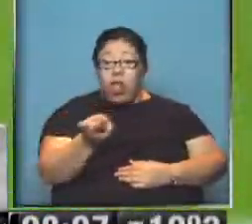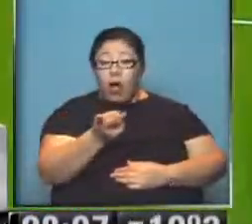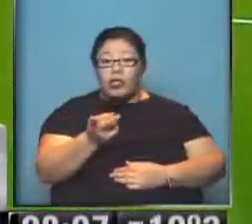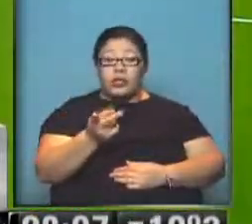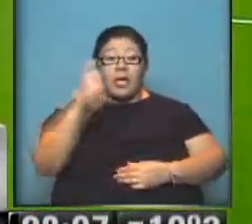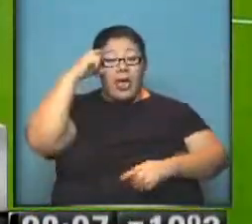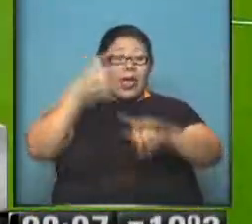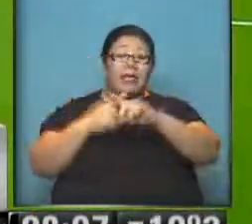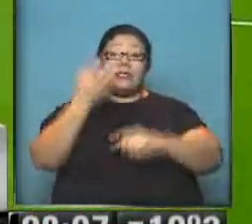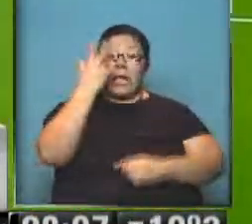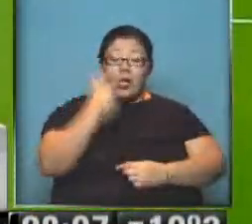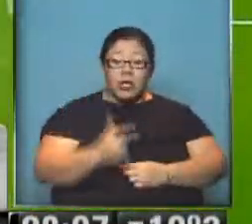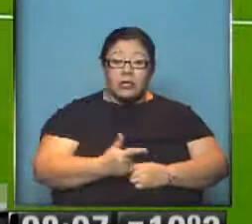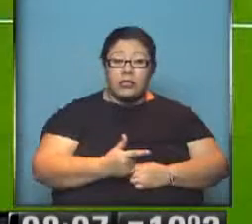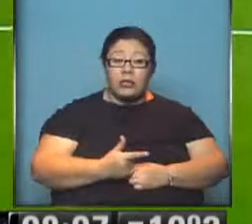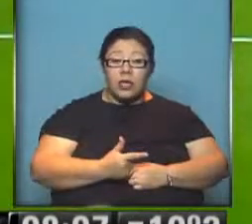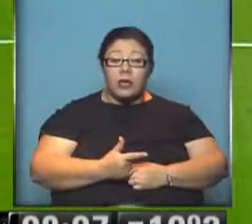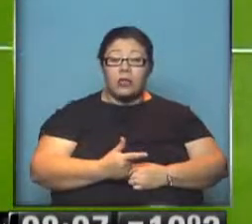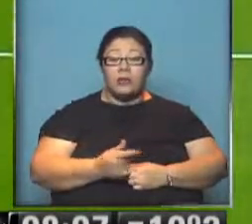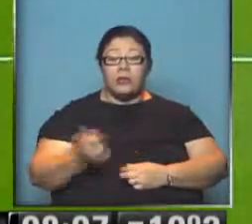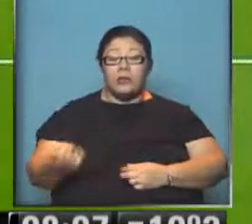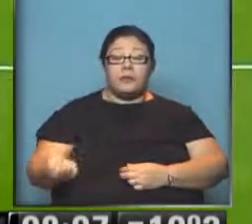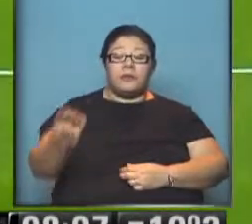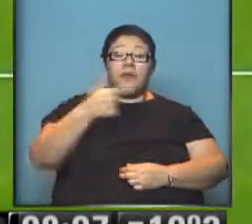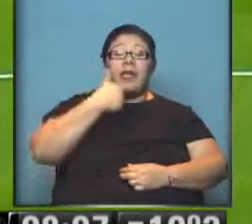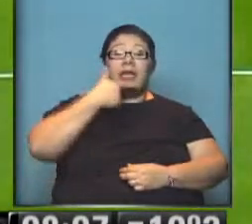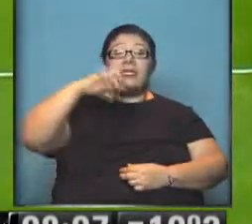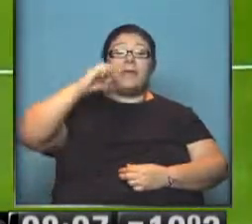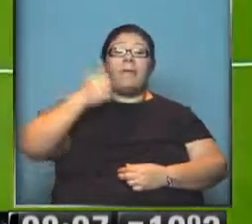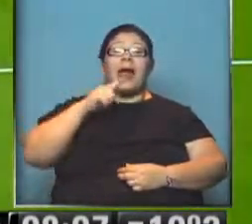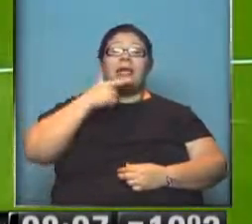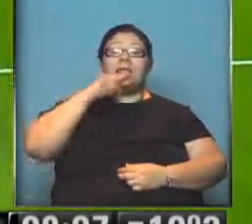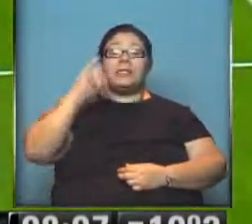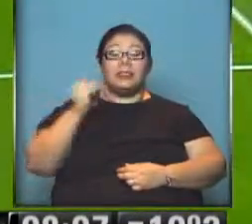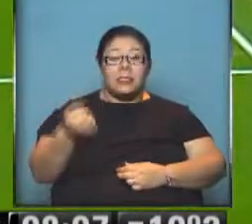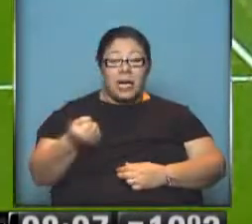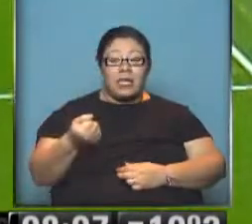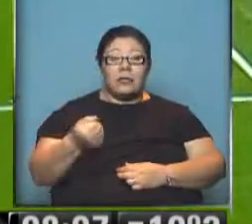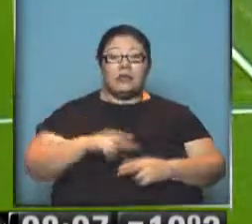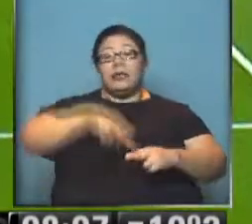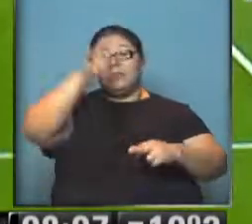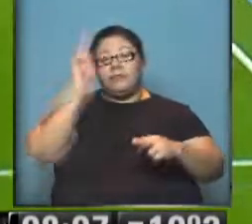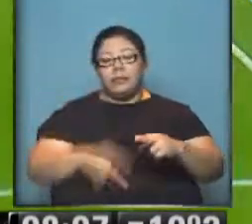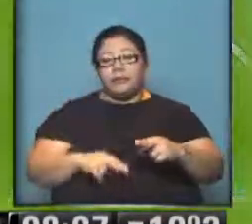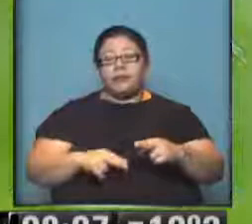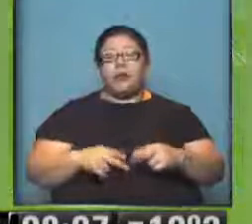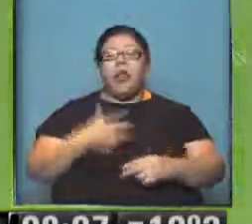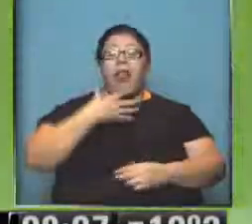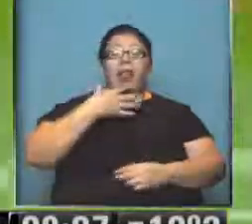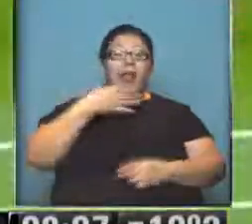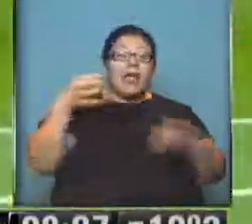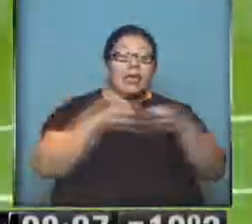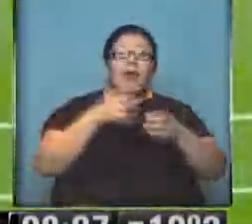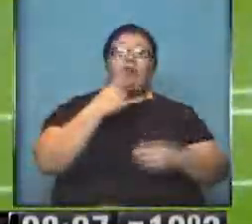Lorenzo y Esparza. Ahí está. Esparza pisa el área y define ante la salida de Chiarini, un River que jugó con suplente,